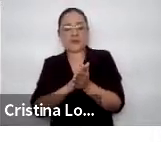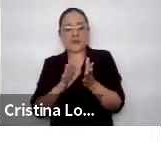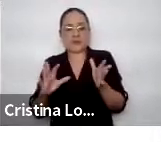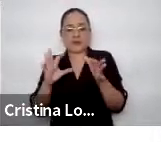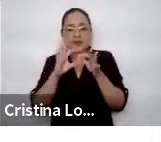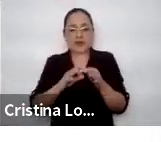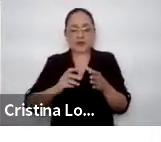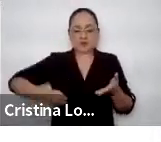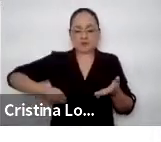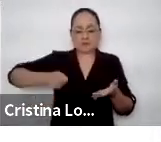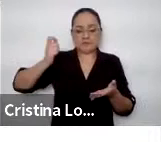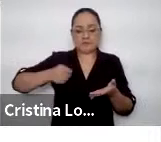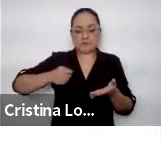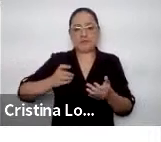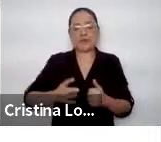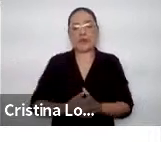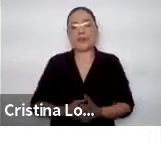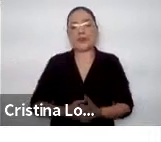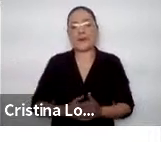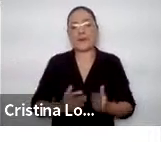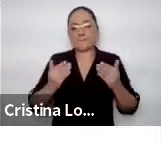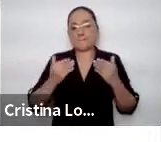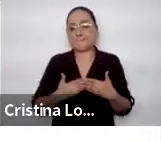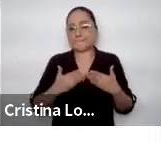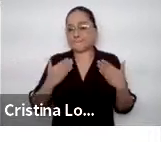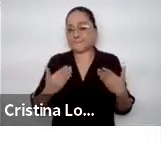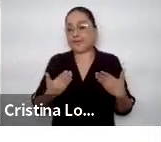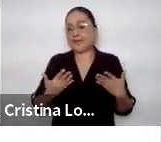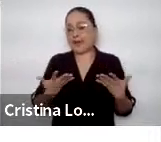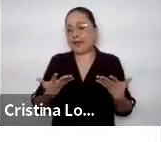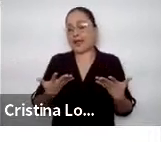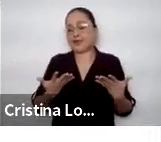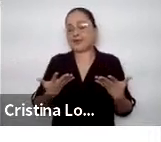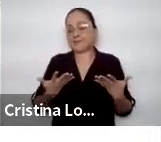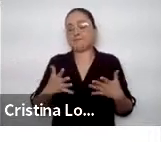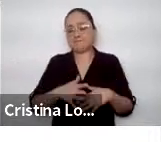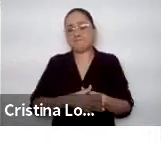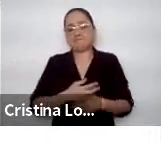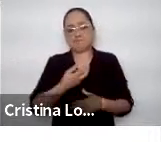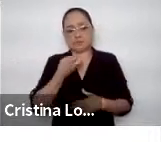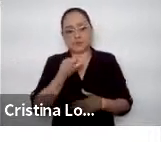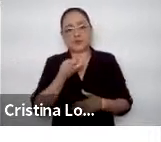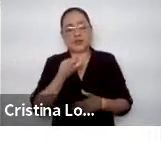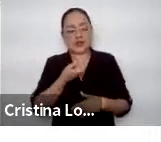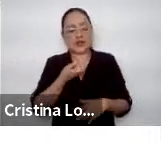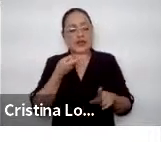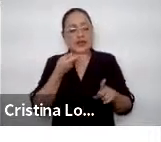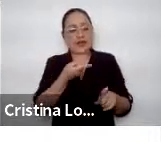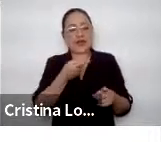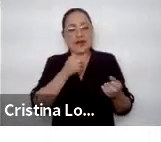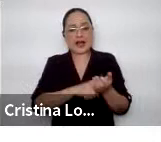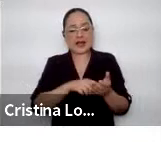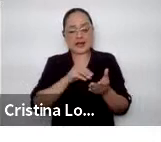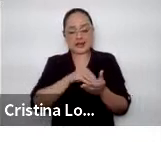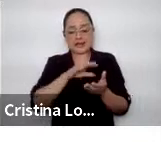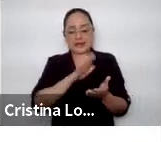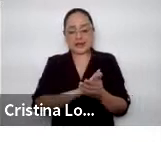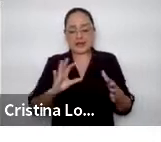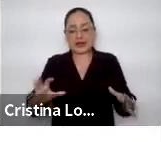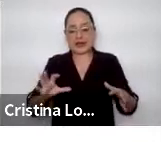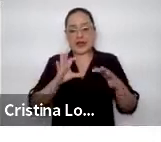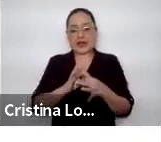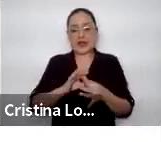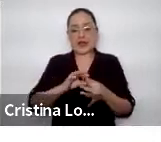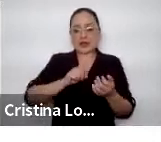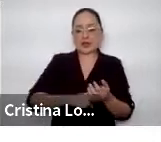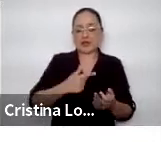sentencia respectiva. Entonces, por eso, o precedente, por eso esto ya se incorpora dentro de la Gaceta